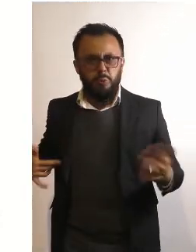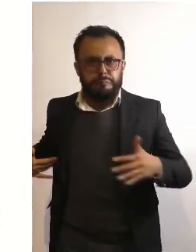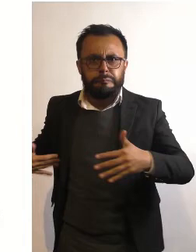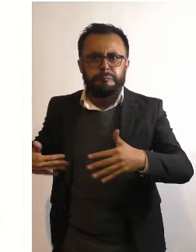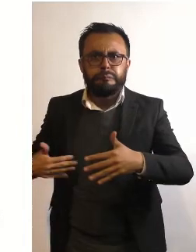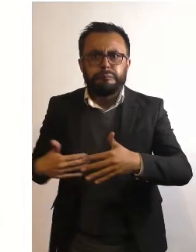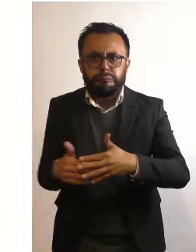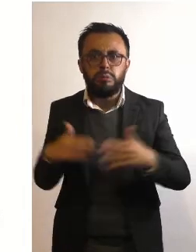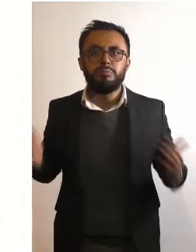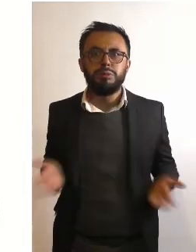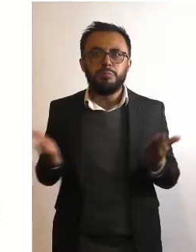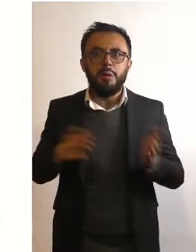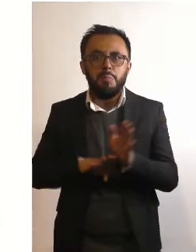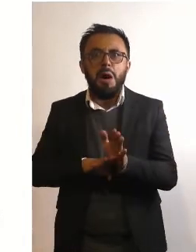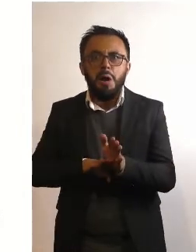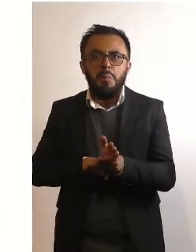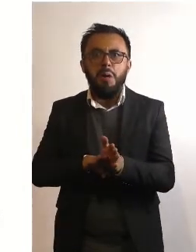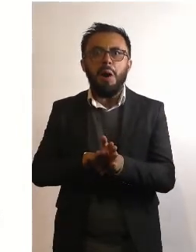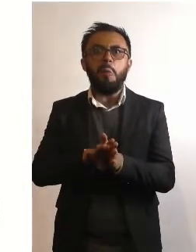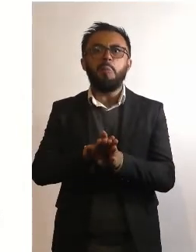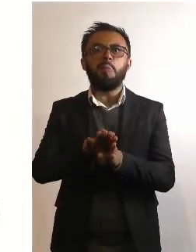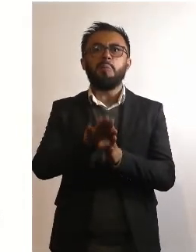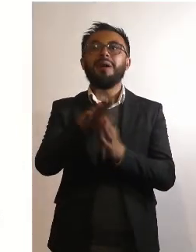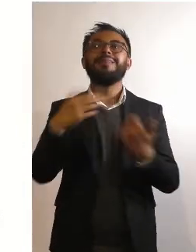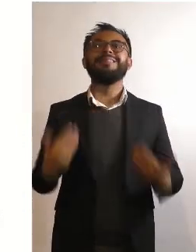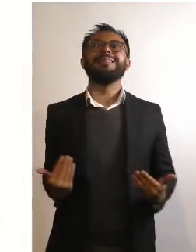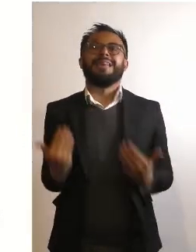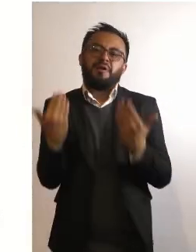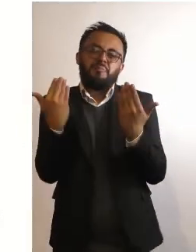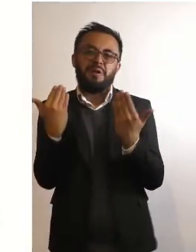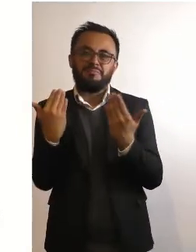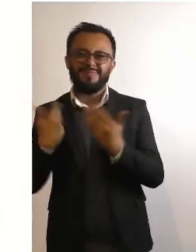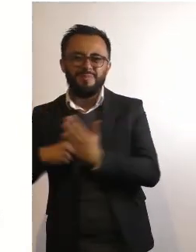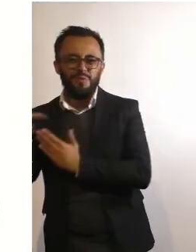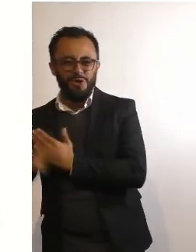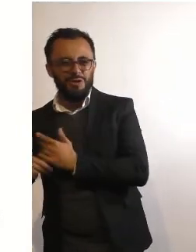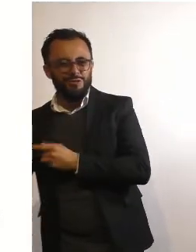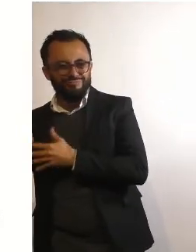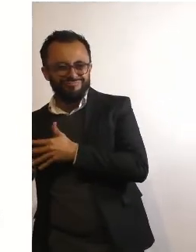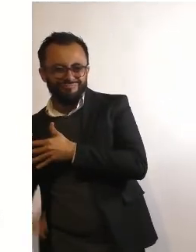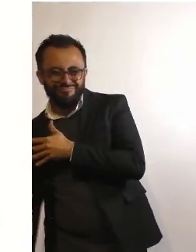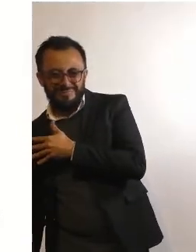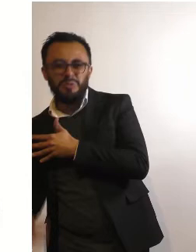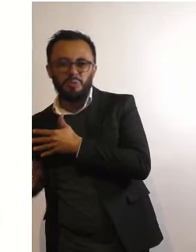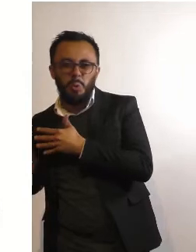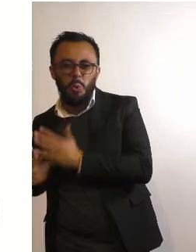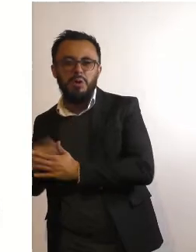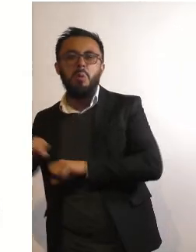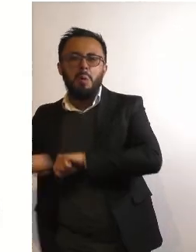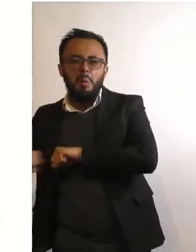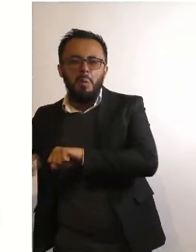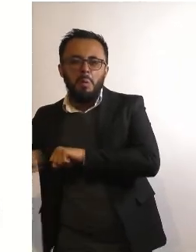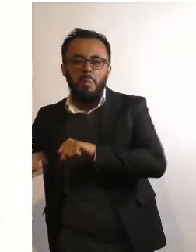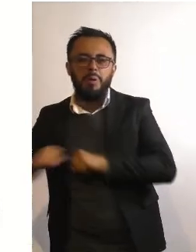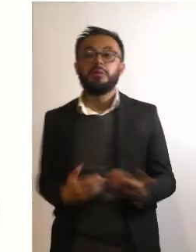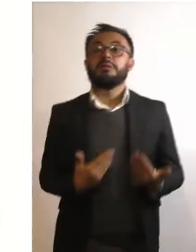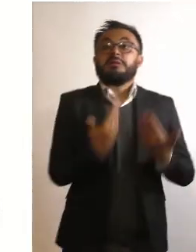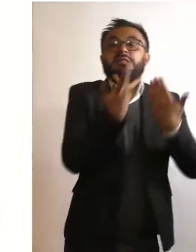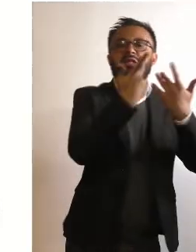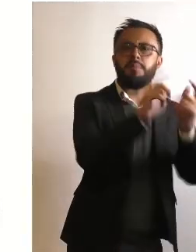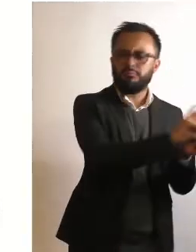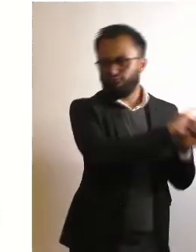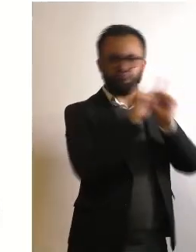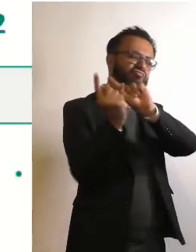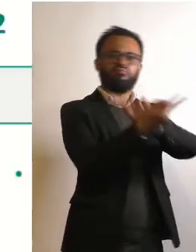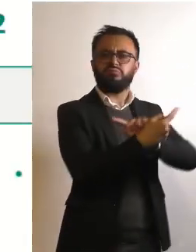desarrollos que vienen favoreciendo los procesos de transformación digital a nivel académico y